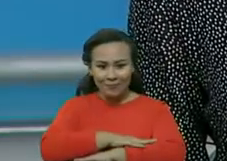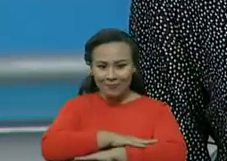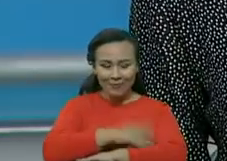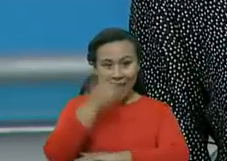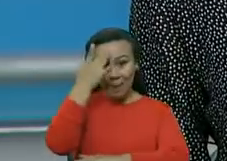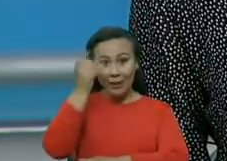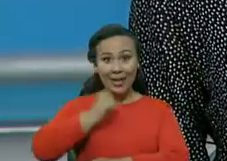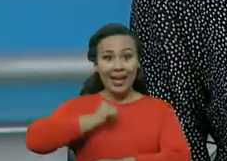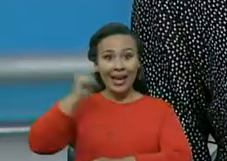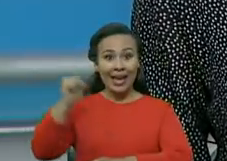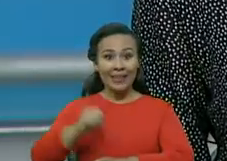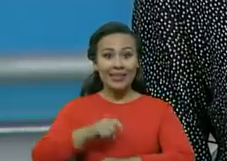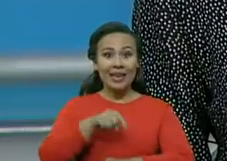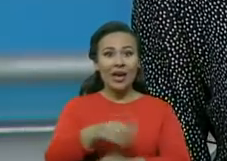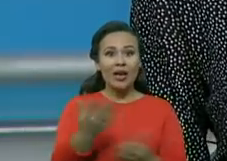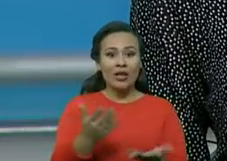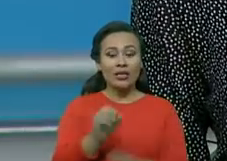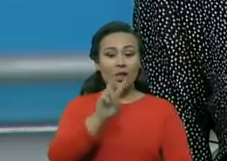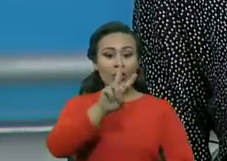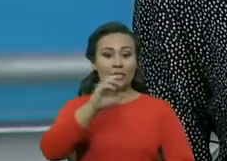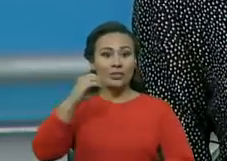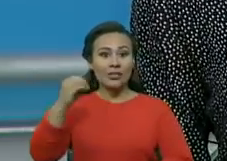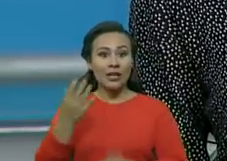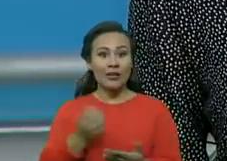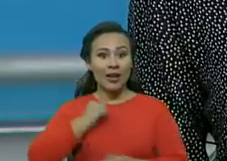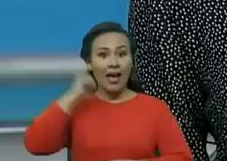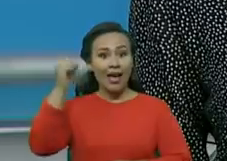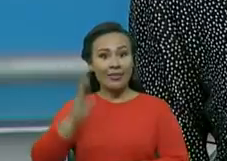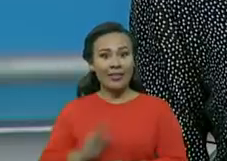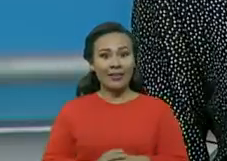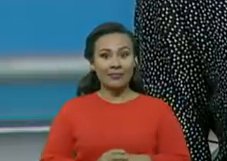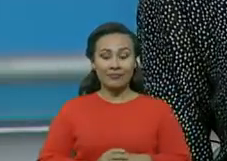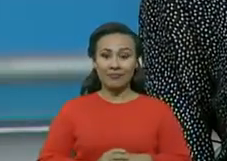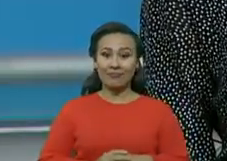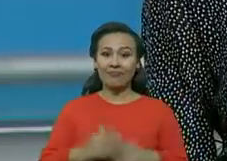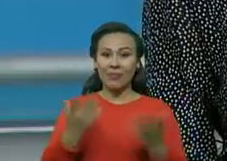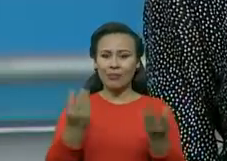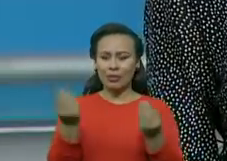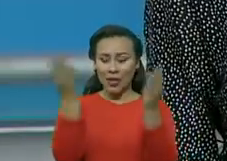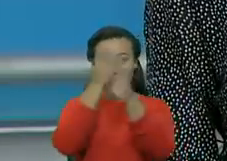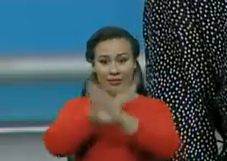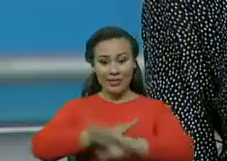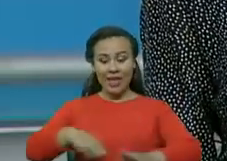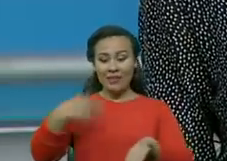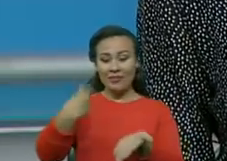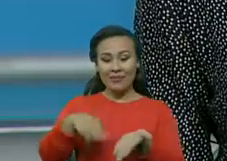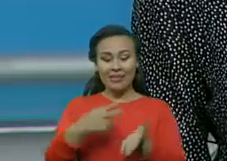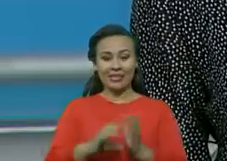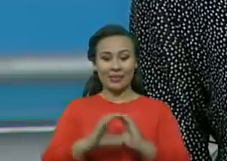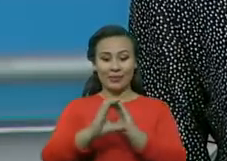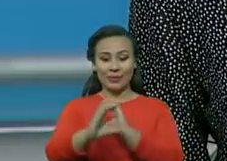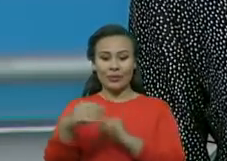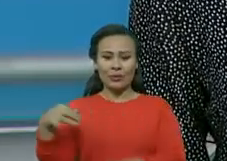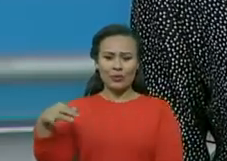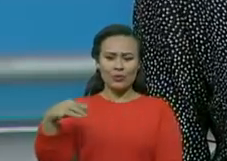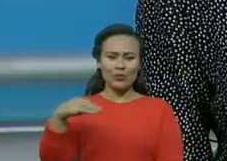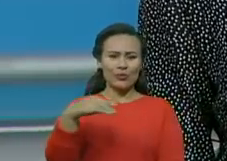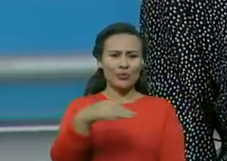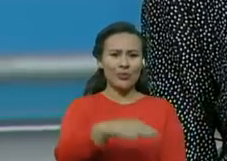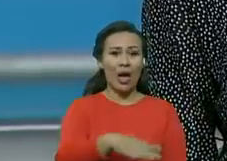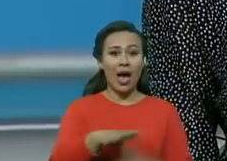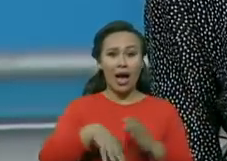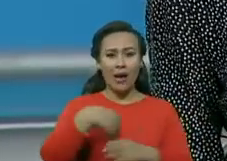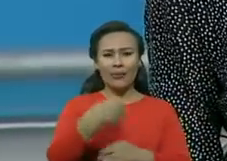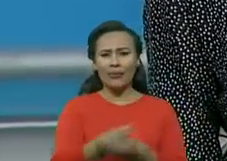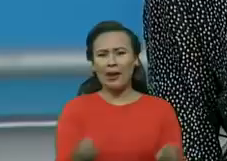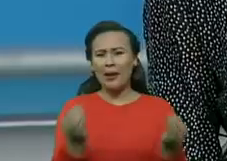victoria 0-2 sobre Delfín. Finalizando el encuentro, los festejos se tomaron ese escenario deportivo y sus